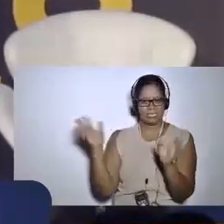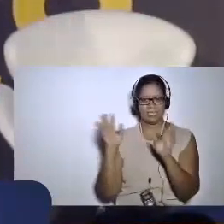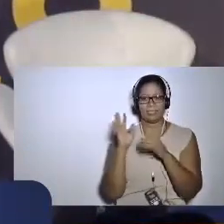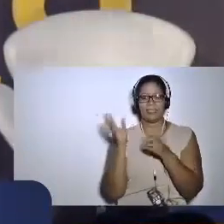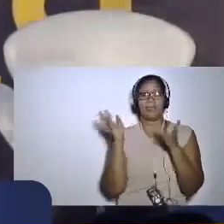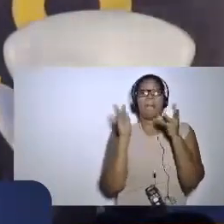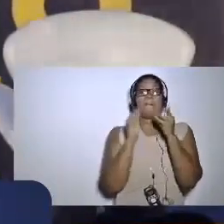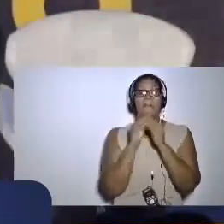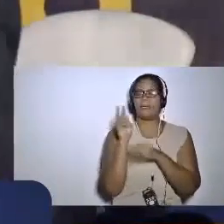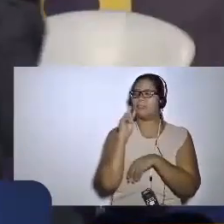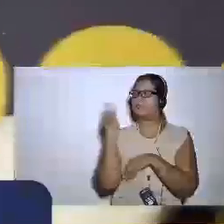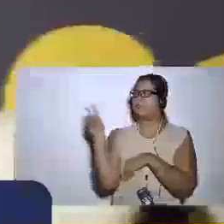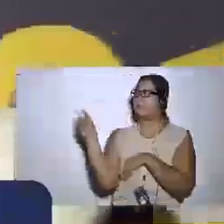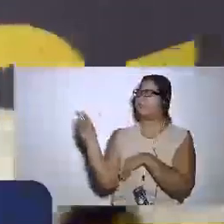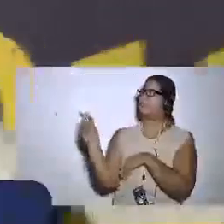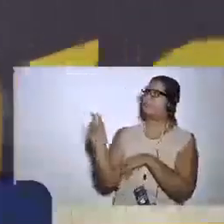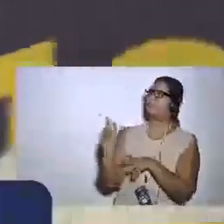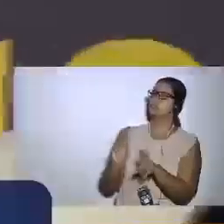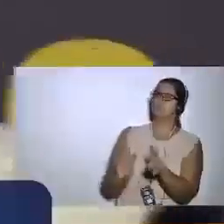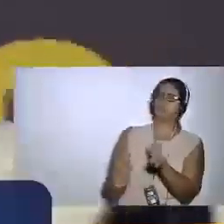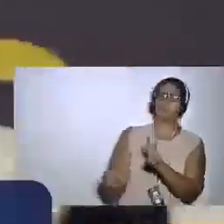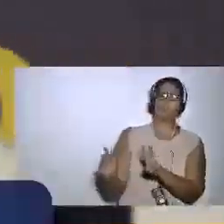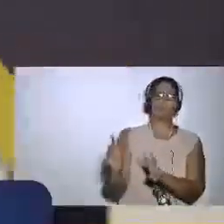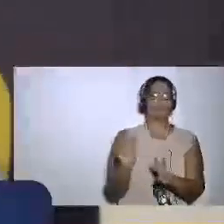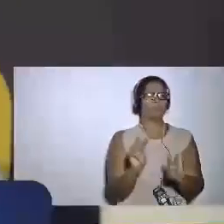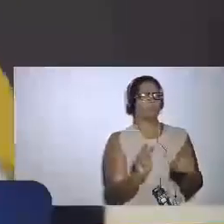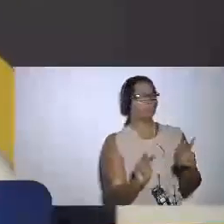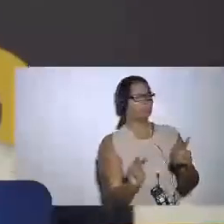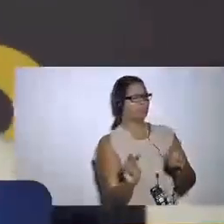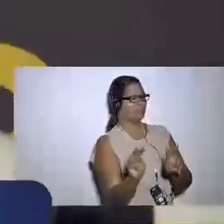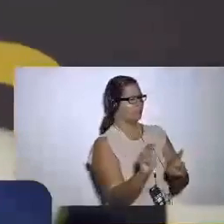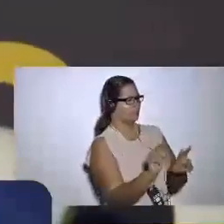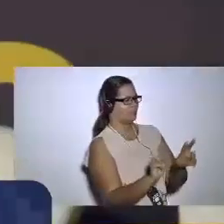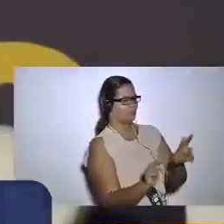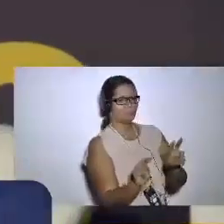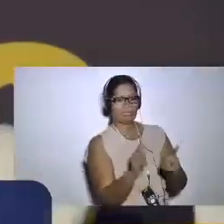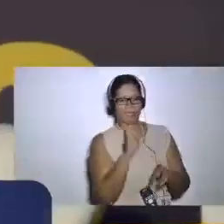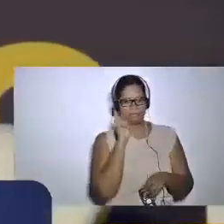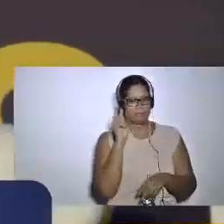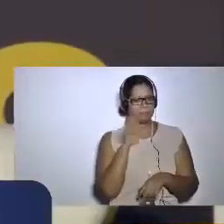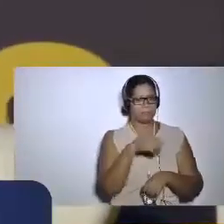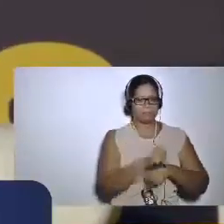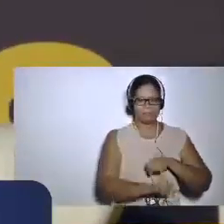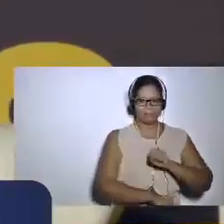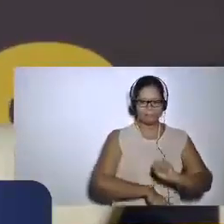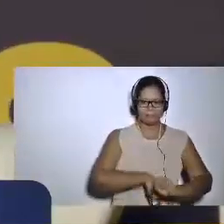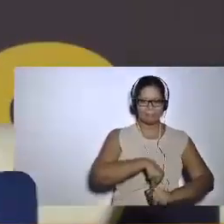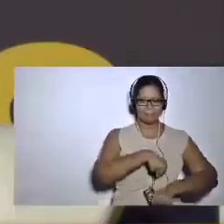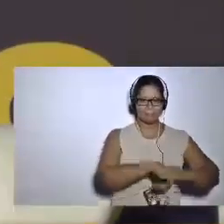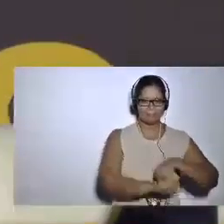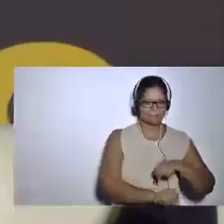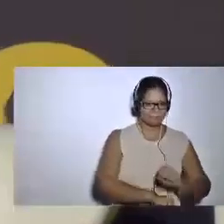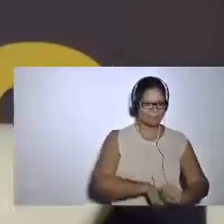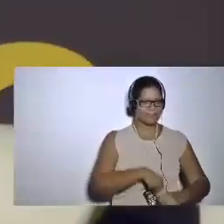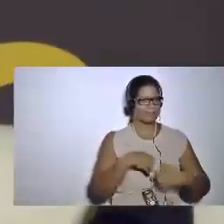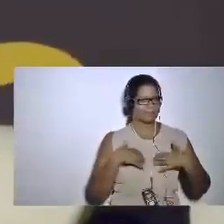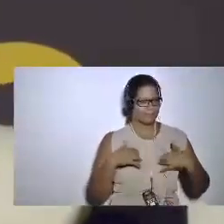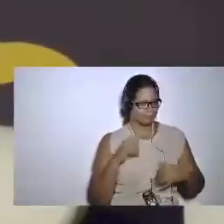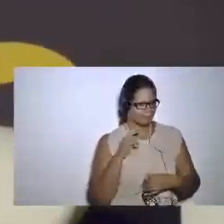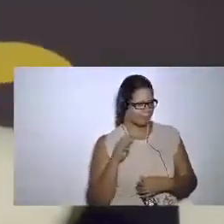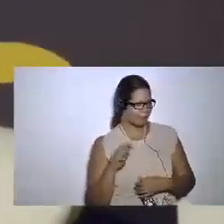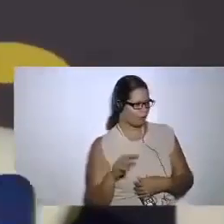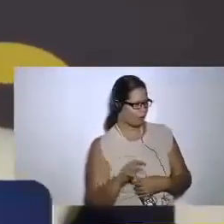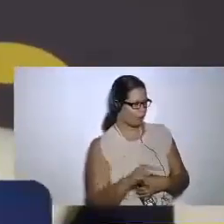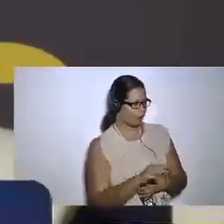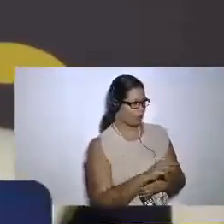gastan estas bellezas de lugares y paisajes y ven vacas caminando, y no están estas